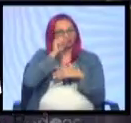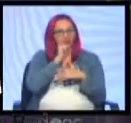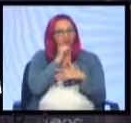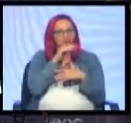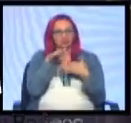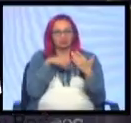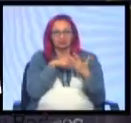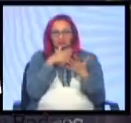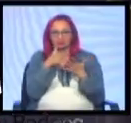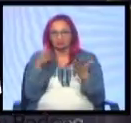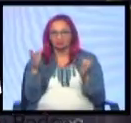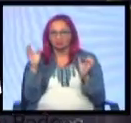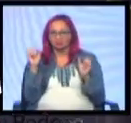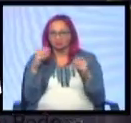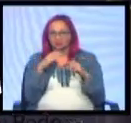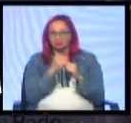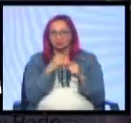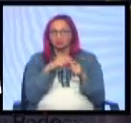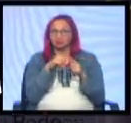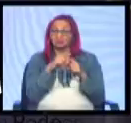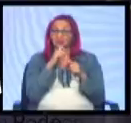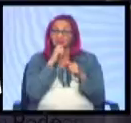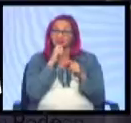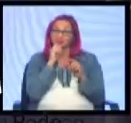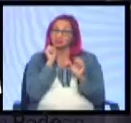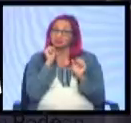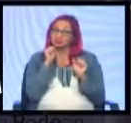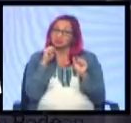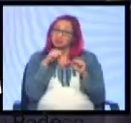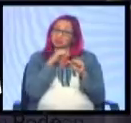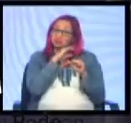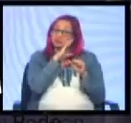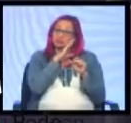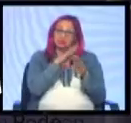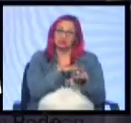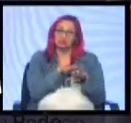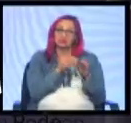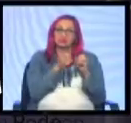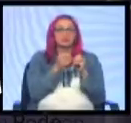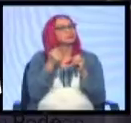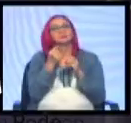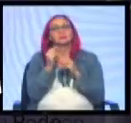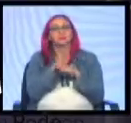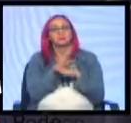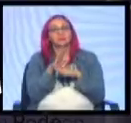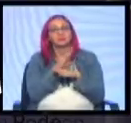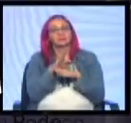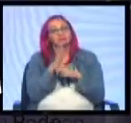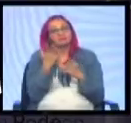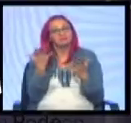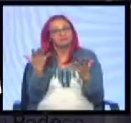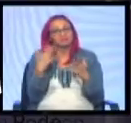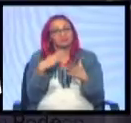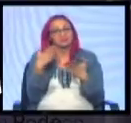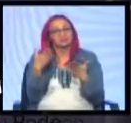en todas las cosas que se pueden hacer, yo digo, difícilmente uno podría dormir tranquilo con un montón de dinero en el banco y dándose cuenta que lo está